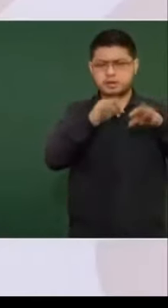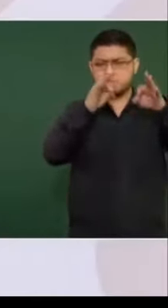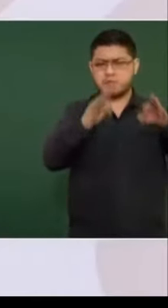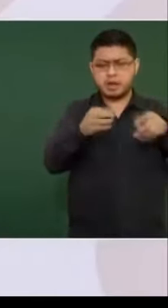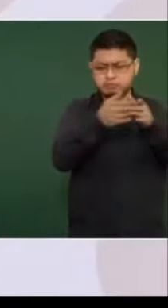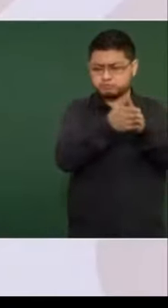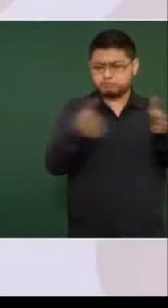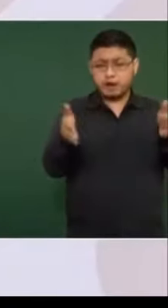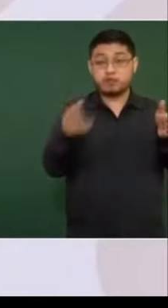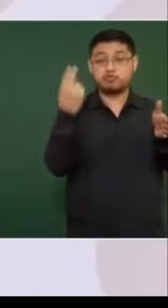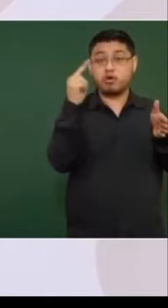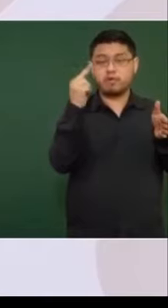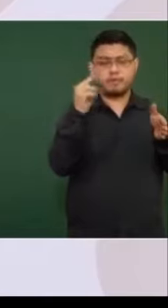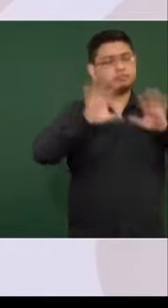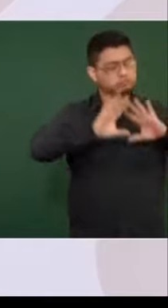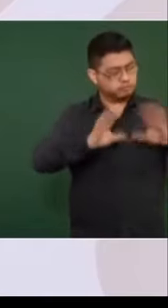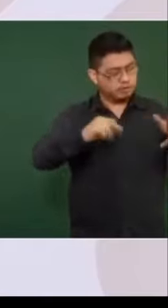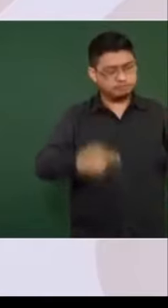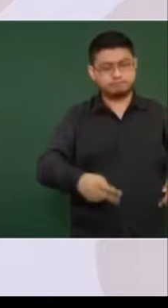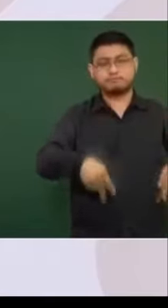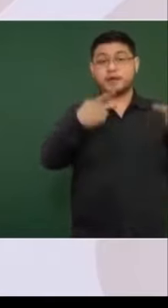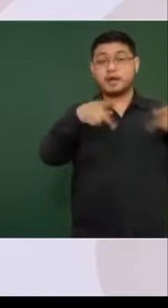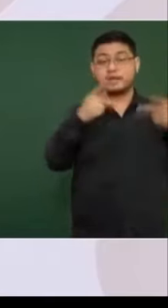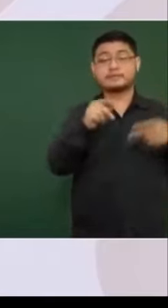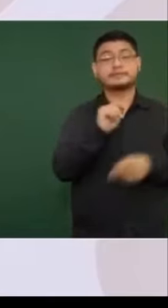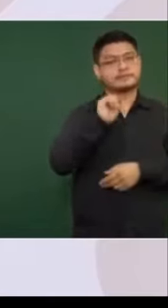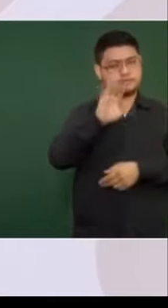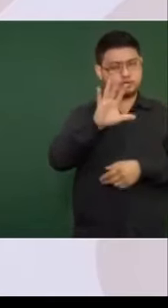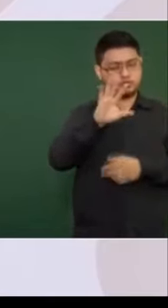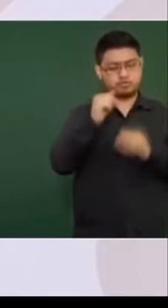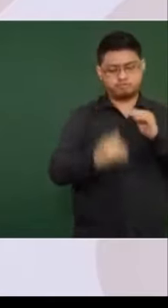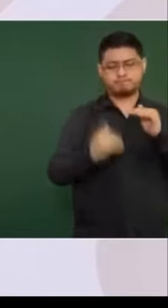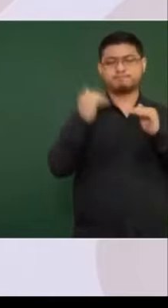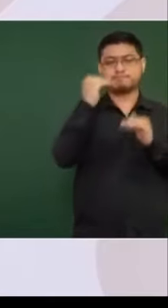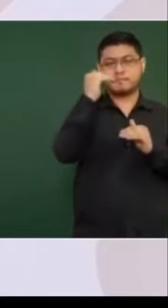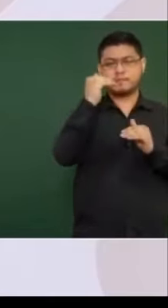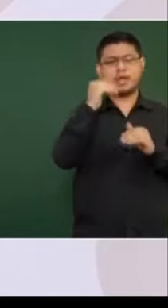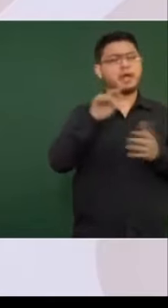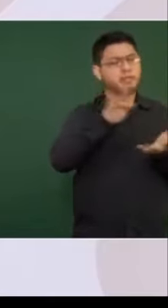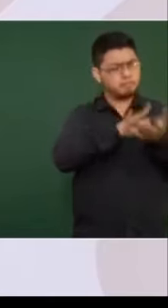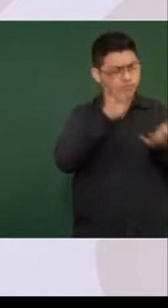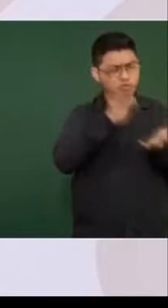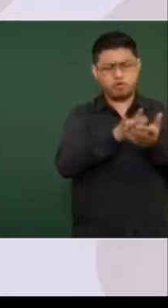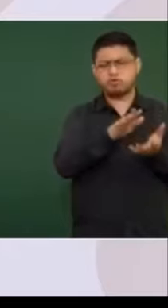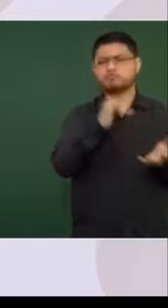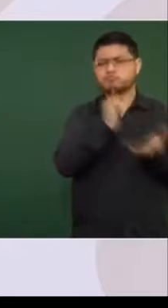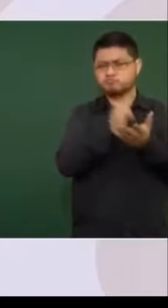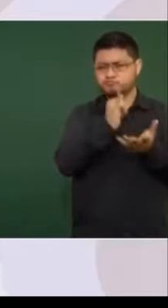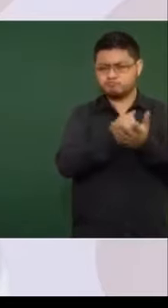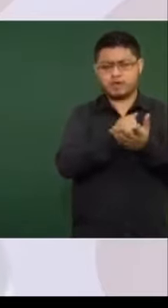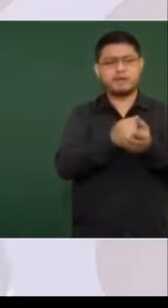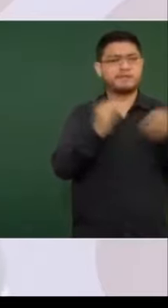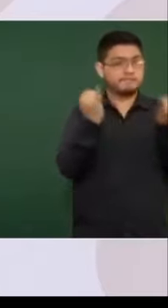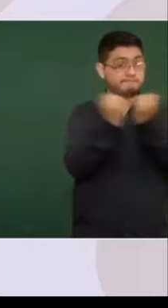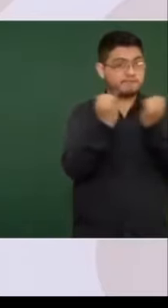en noviembre serán subastados cinco más con facilidades Fiscales y suministro